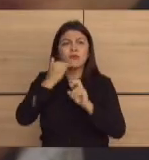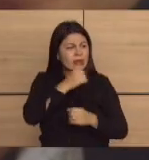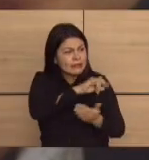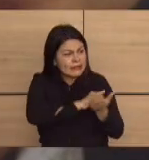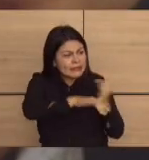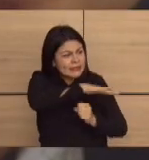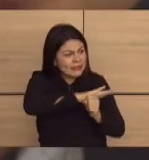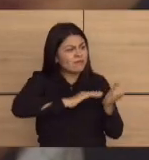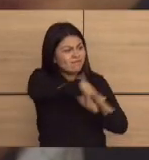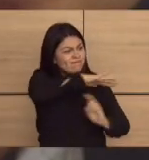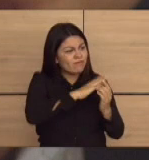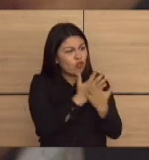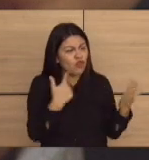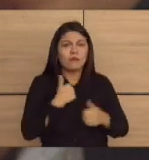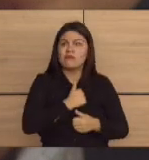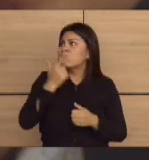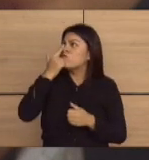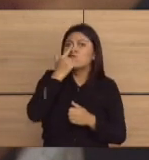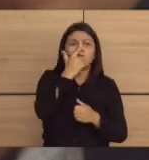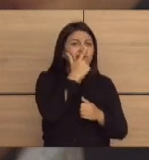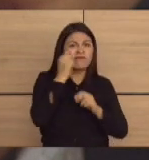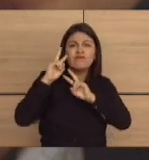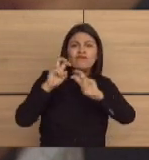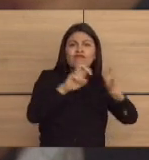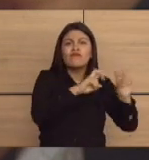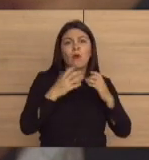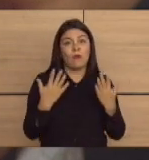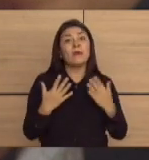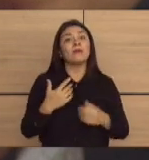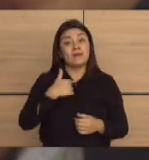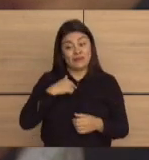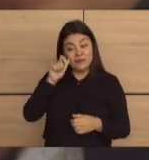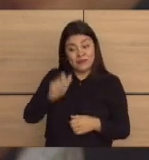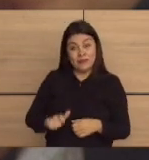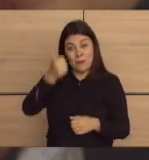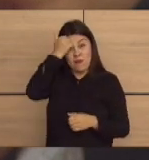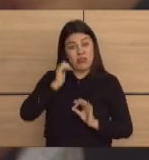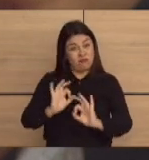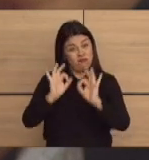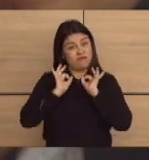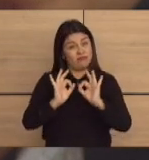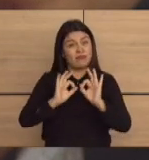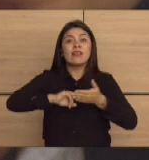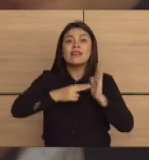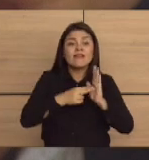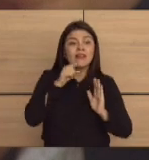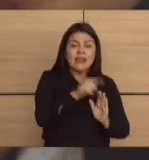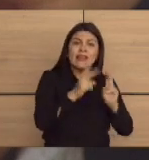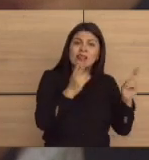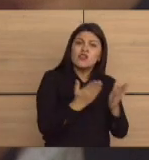sociales. El buen profesor es el que le busca al